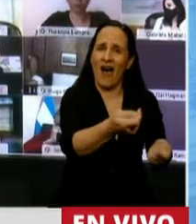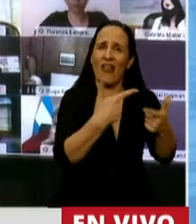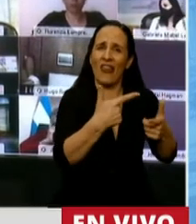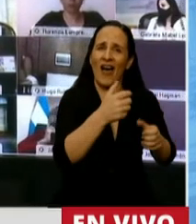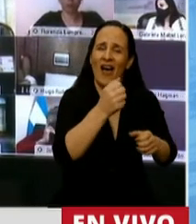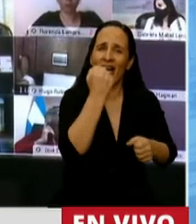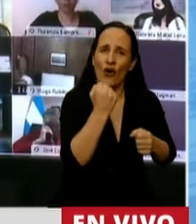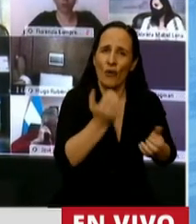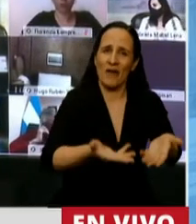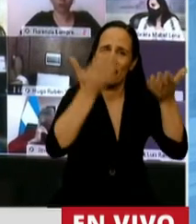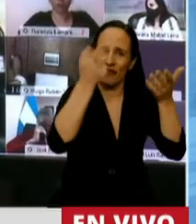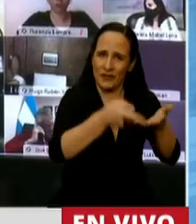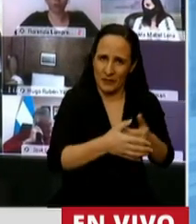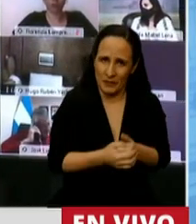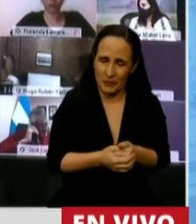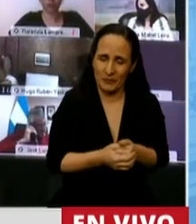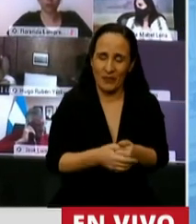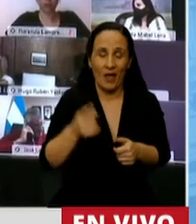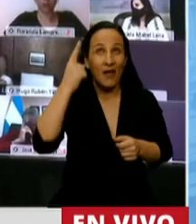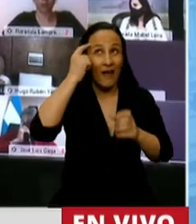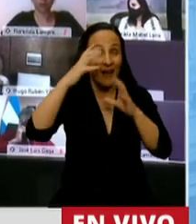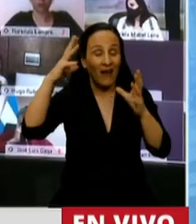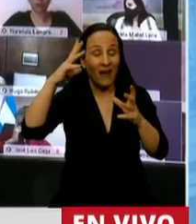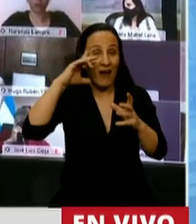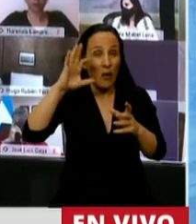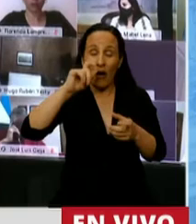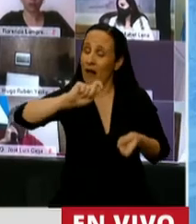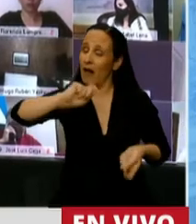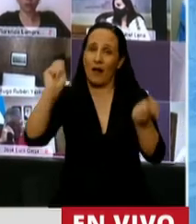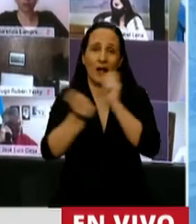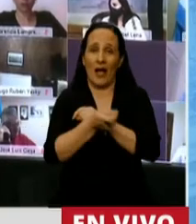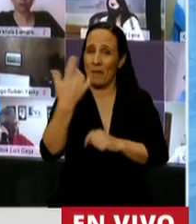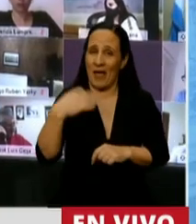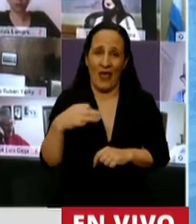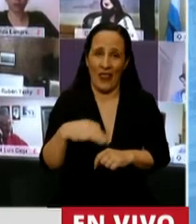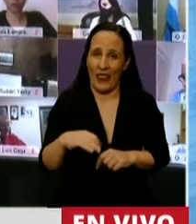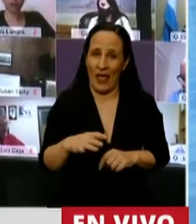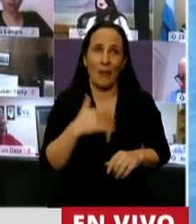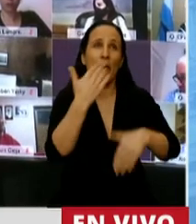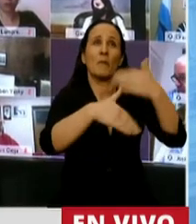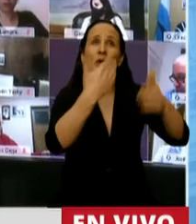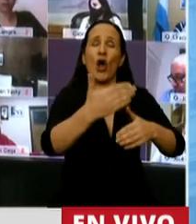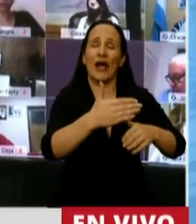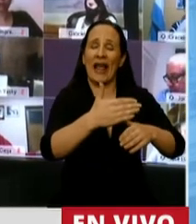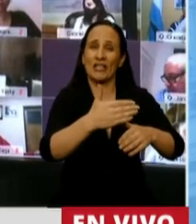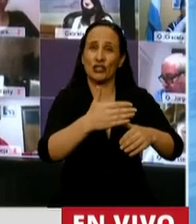debemos todos cambiar nuestra mentalidad y dejar de actuar contra el progreso